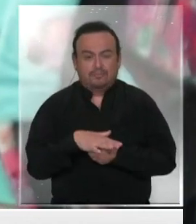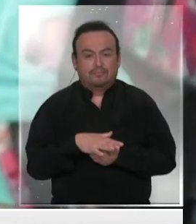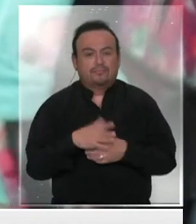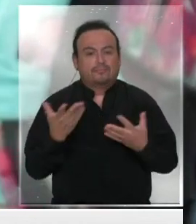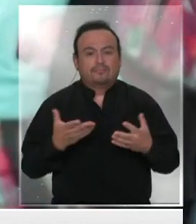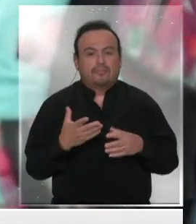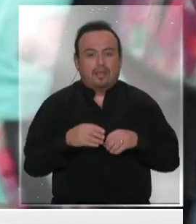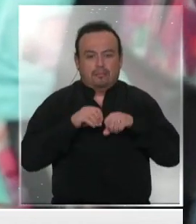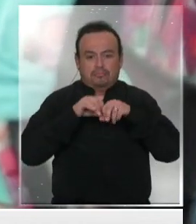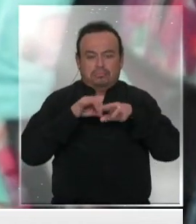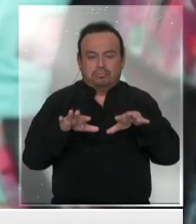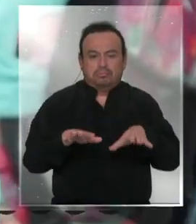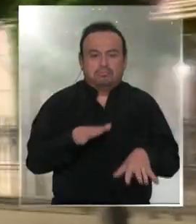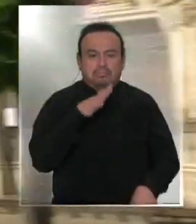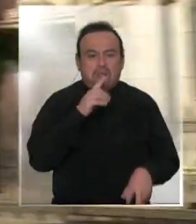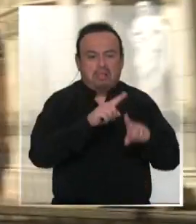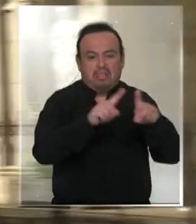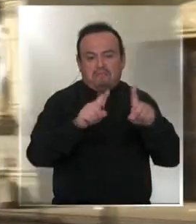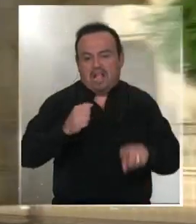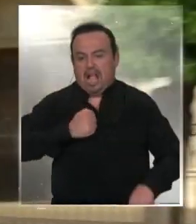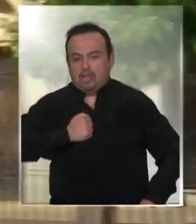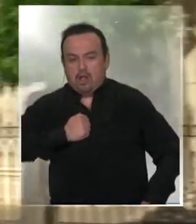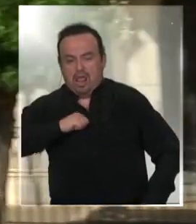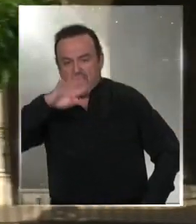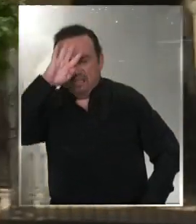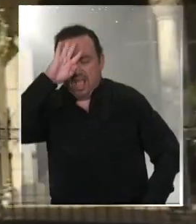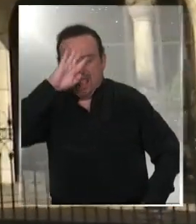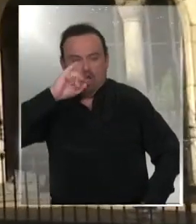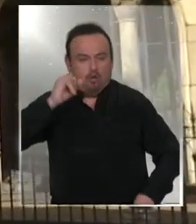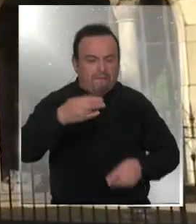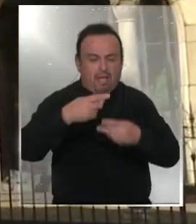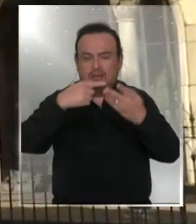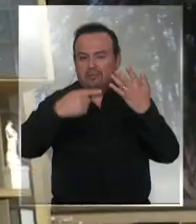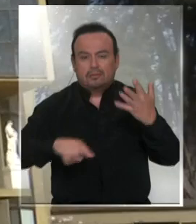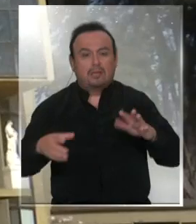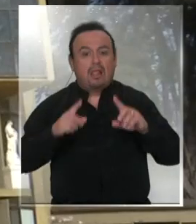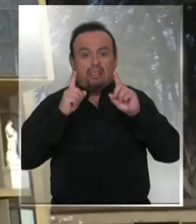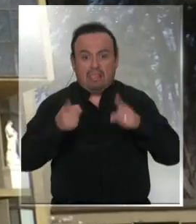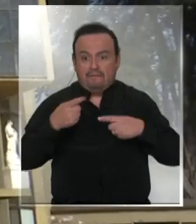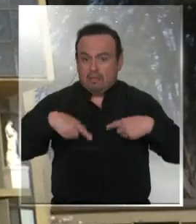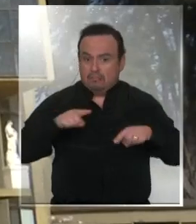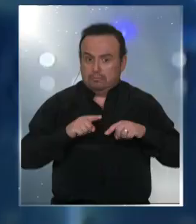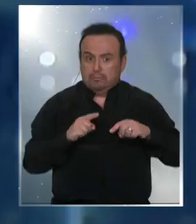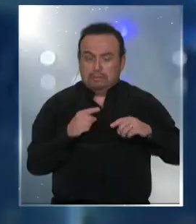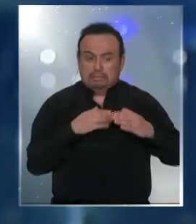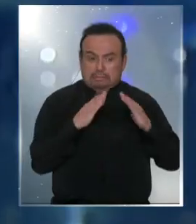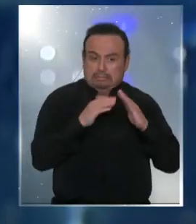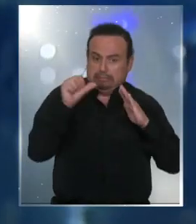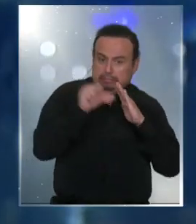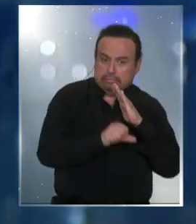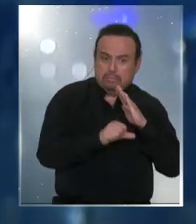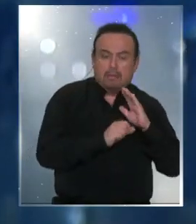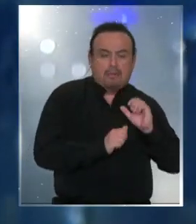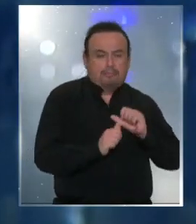no sabe de religiones, por eso el llamado a todos los creyentes a creer en las cuarentenas y el aislamiento social para derrotar el coronavirus.